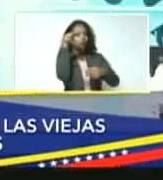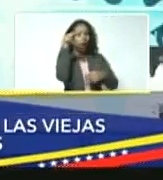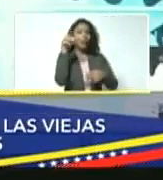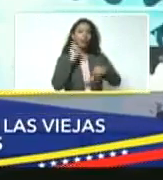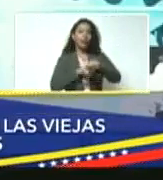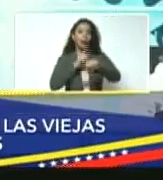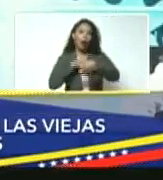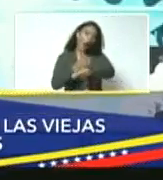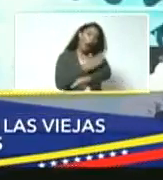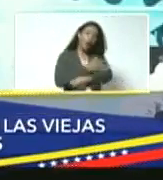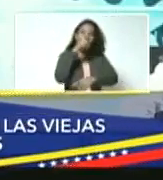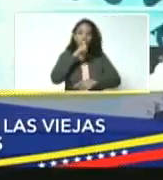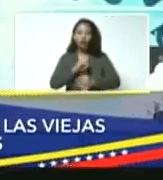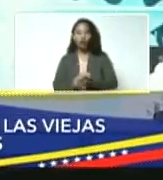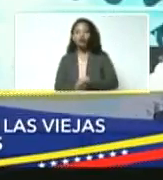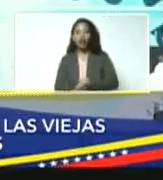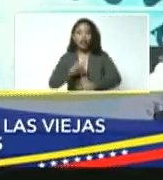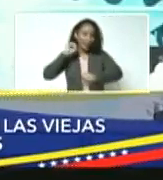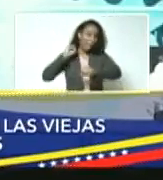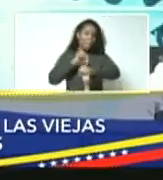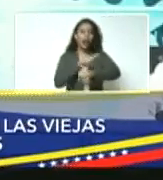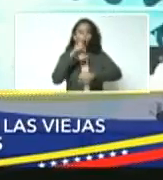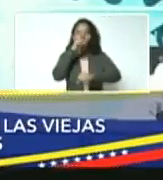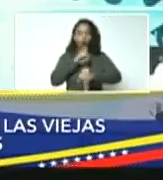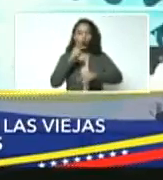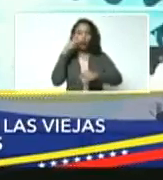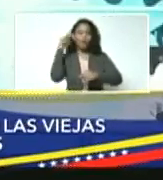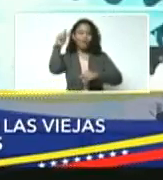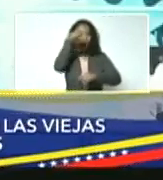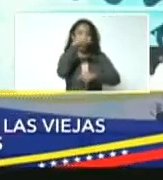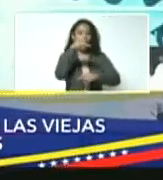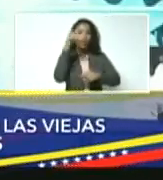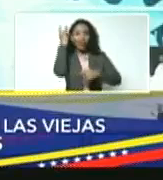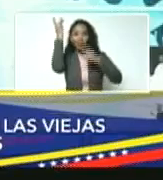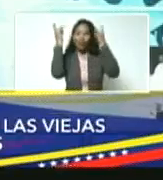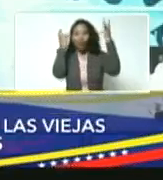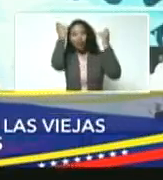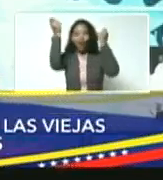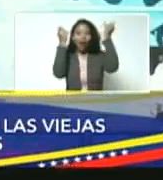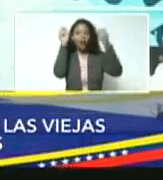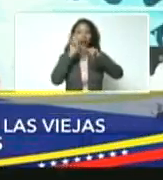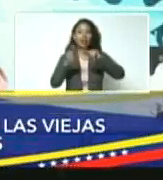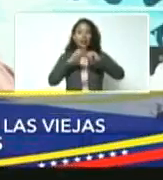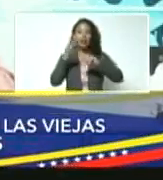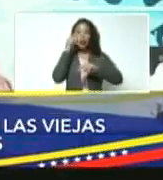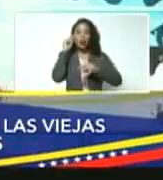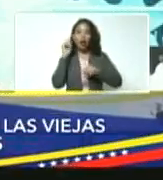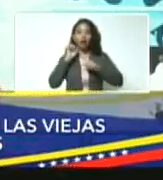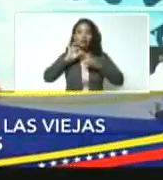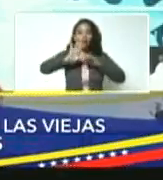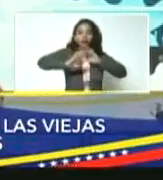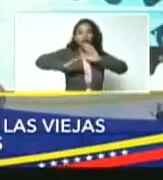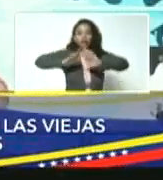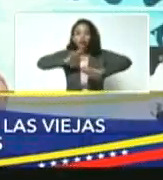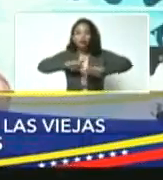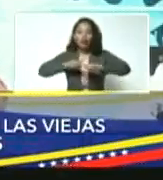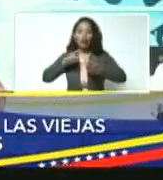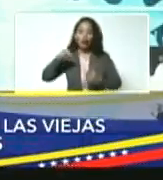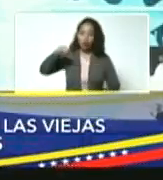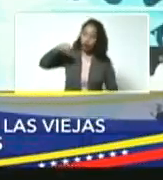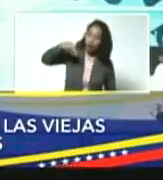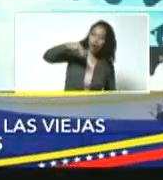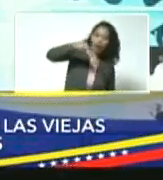edad. En la temprana edad fijamos la creatividad del niño y la niña, que gatea, que camina y